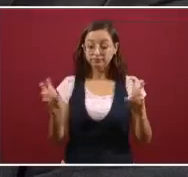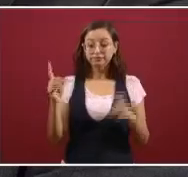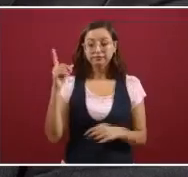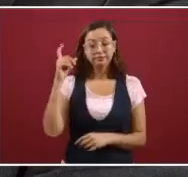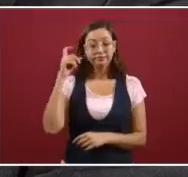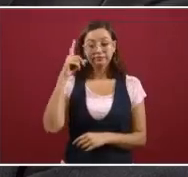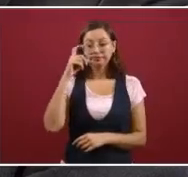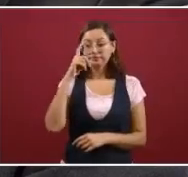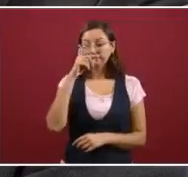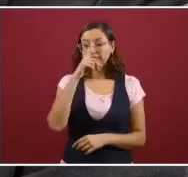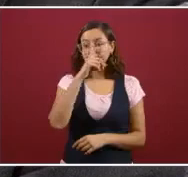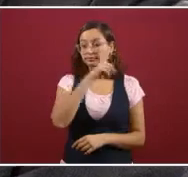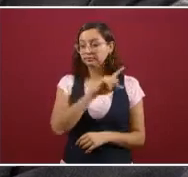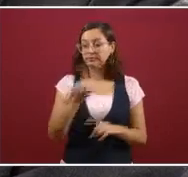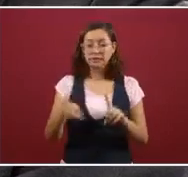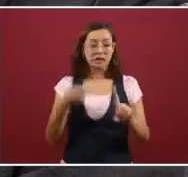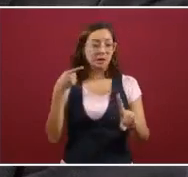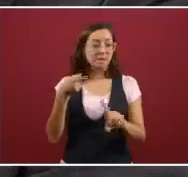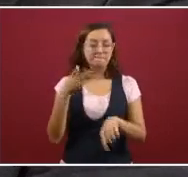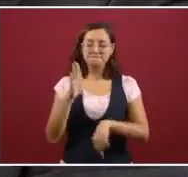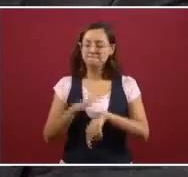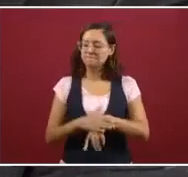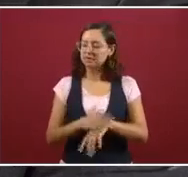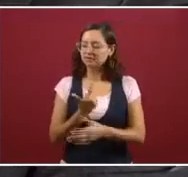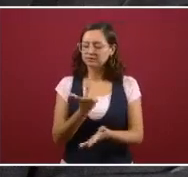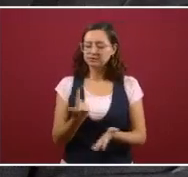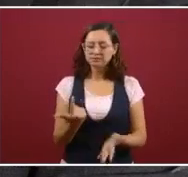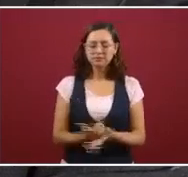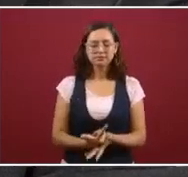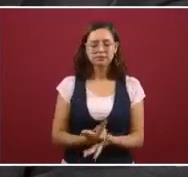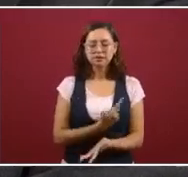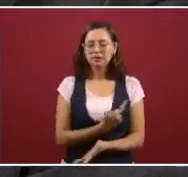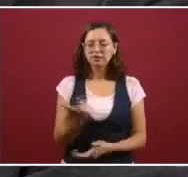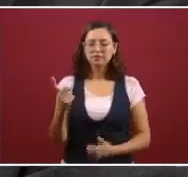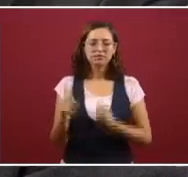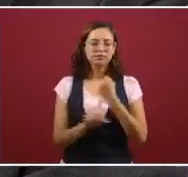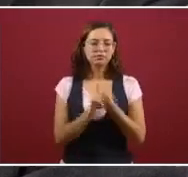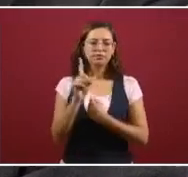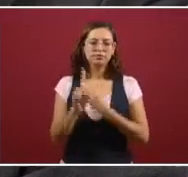el principal problema que estamos enfrentando.